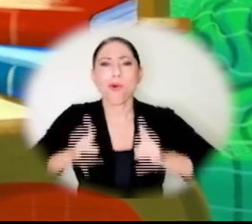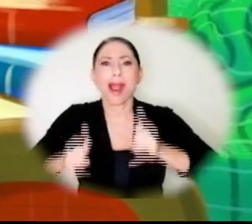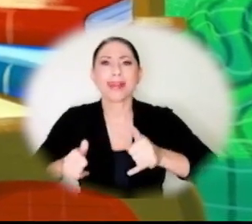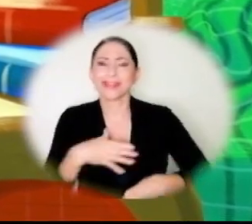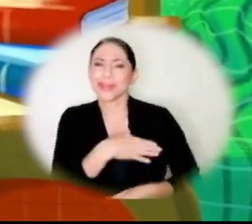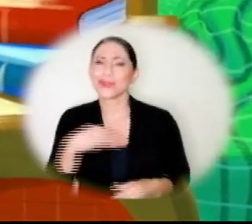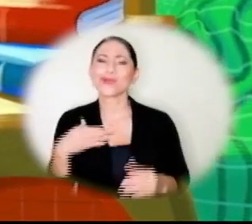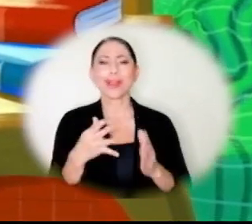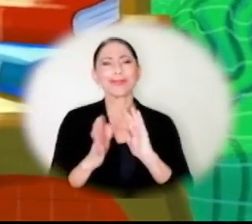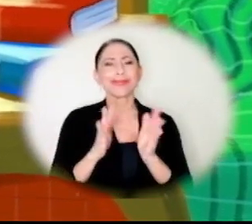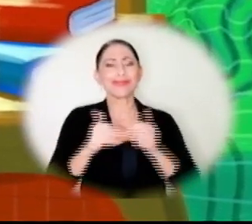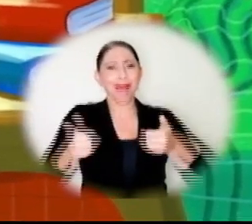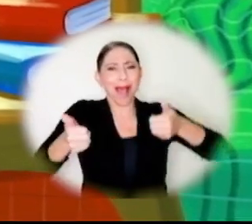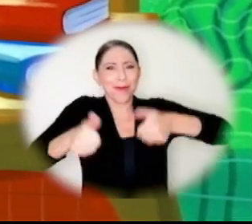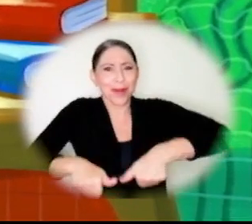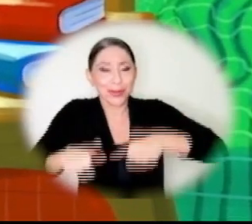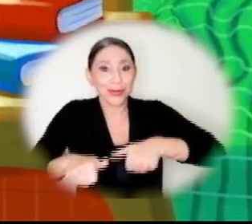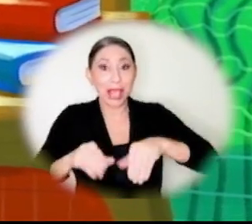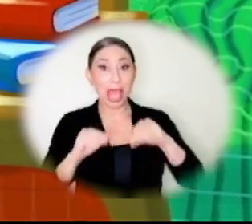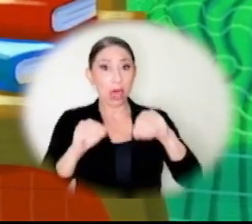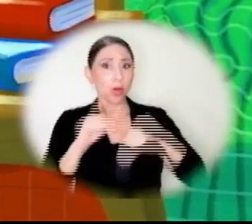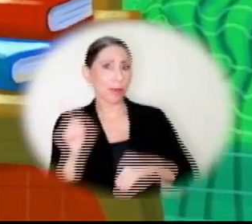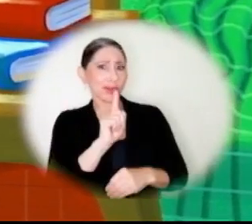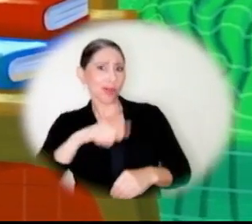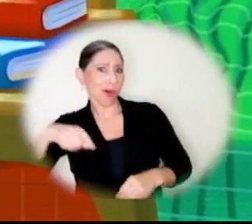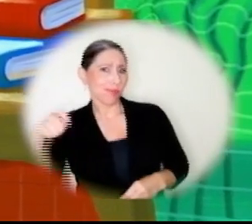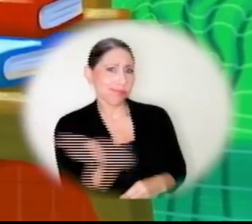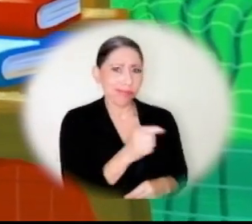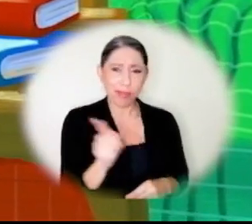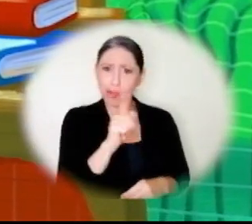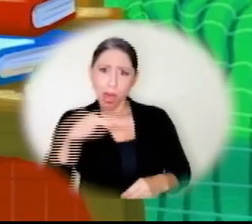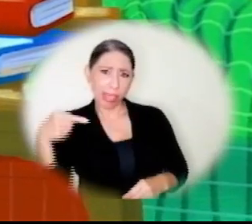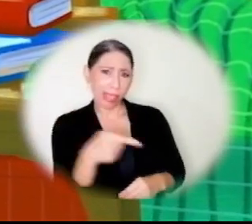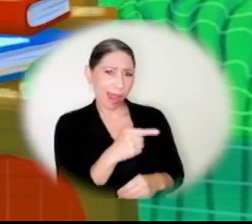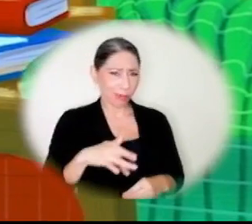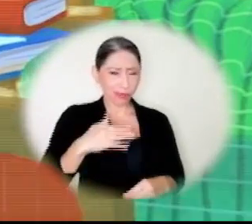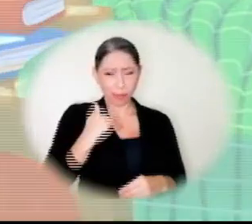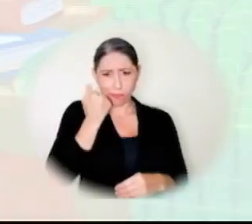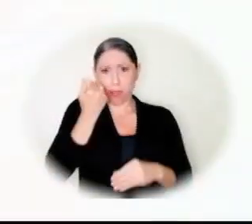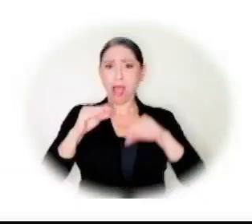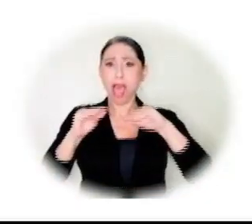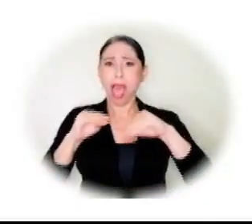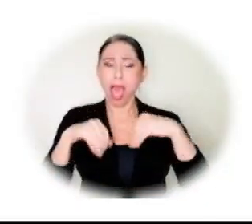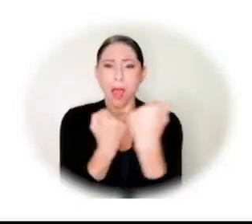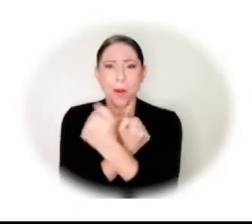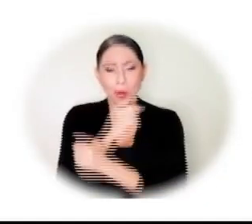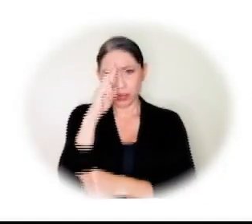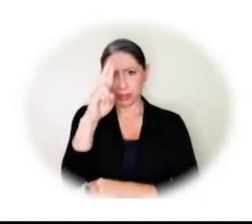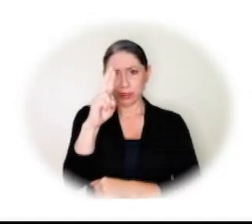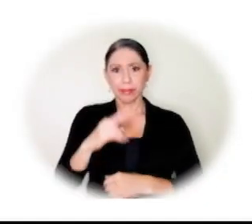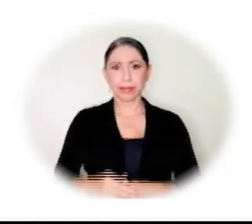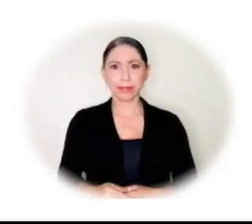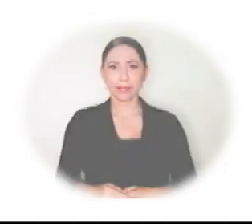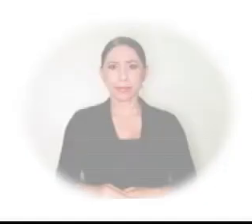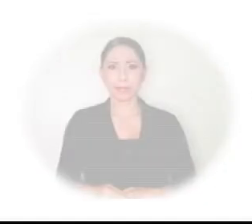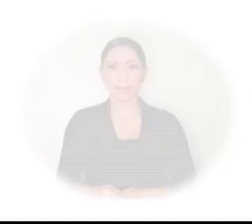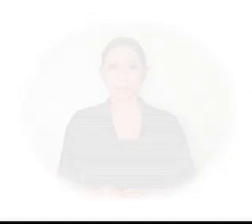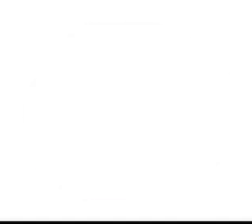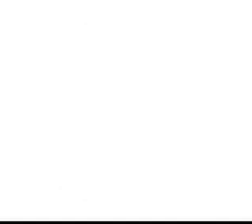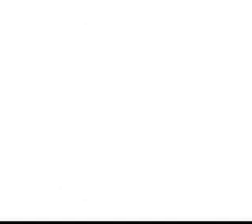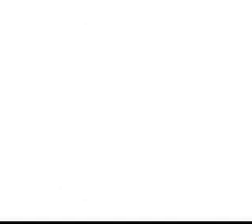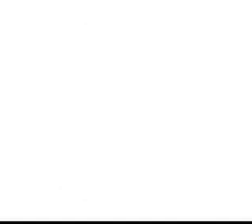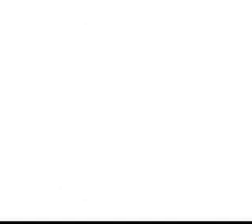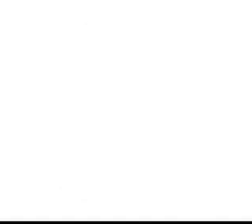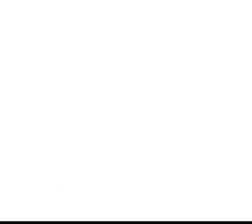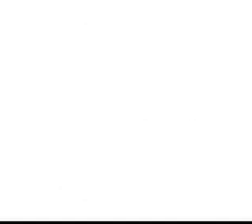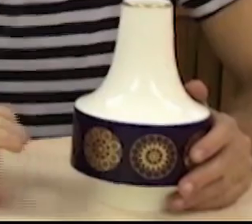Nos gusta conversar y llegar a acuerdos. Eduquemos sin castigo físico ni trato humillante. Formemos con amor y respeto. PANI y